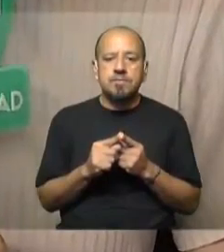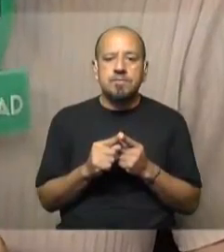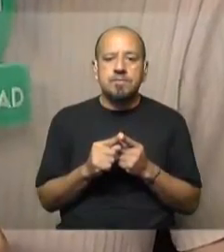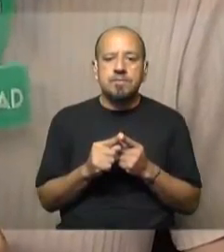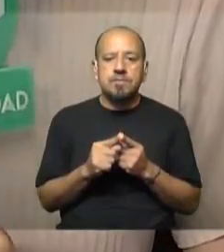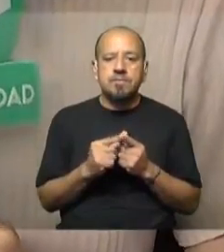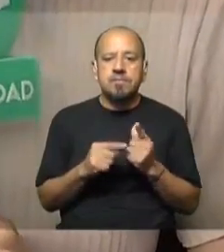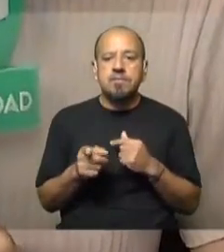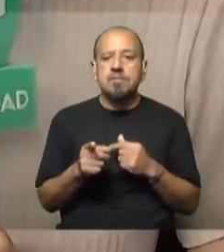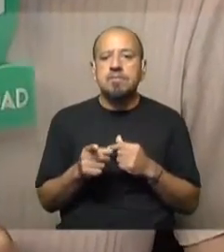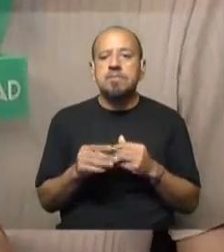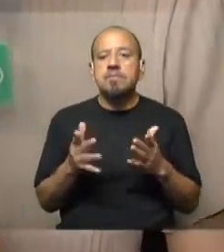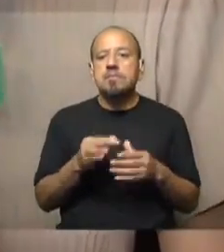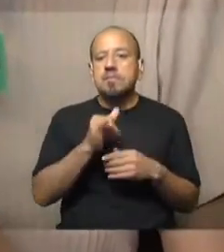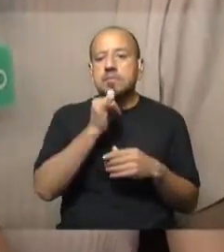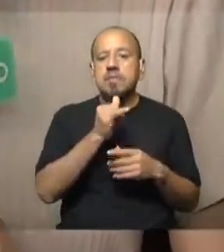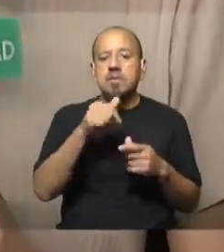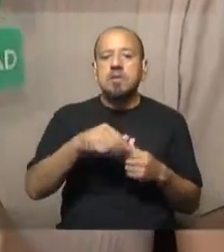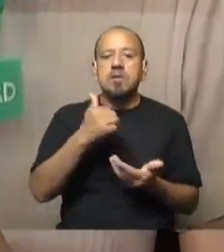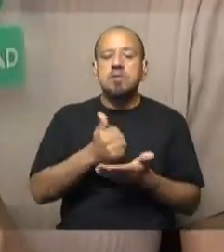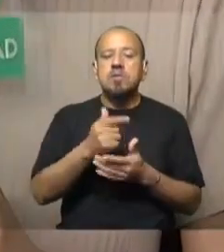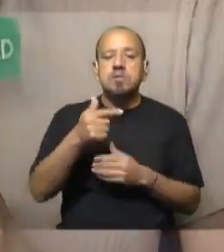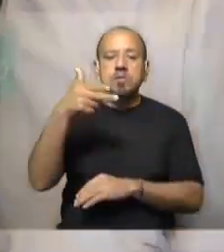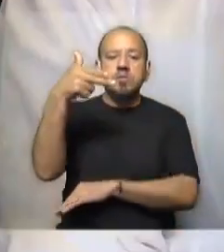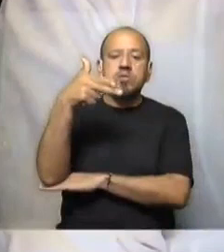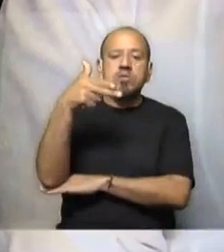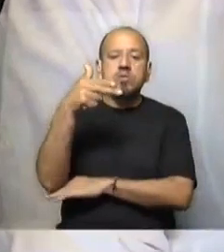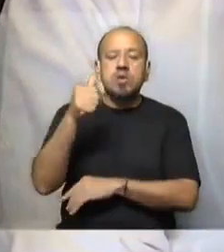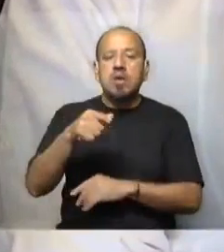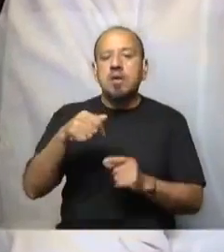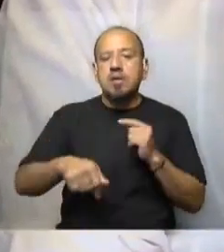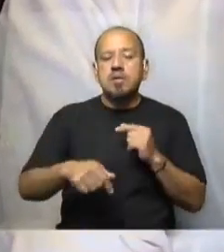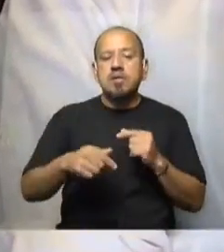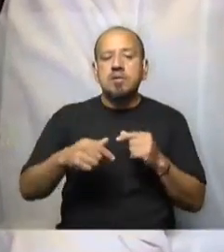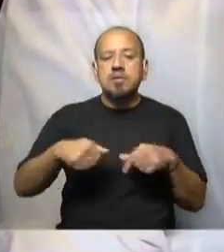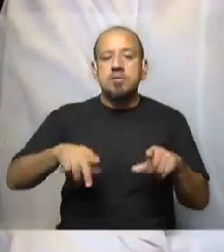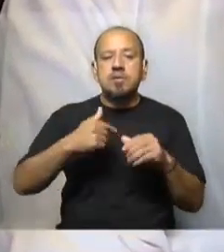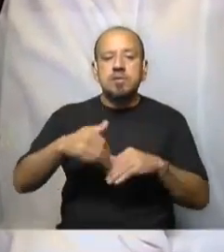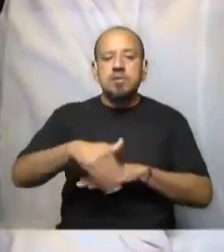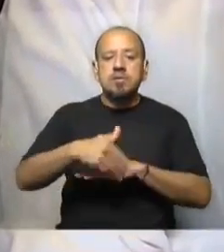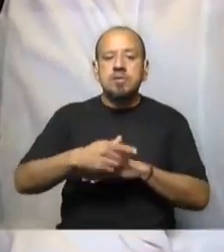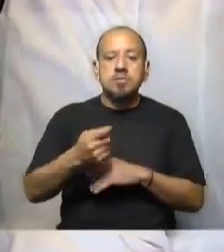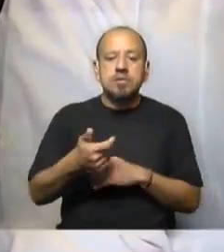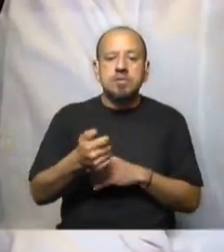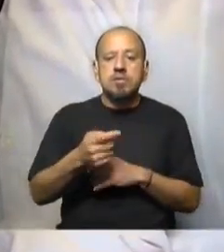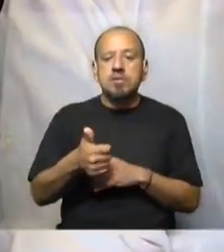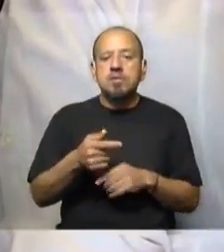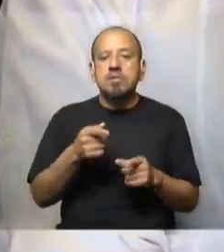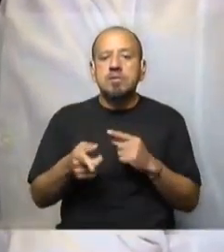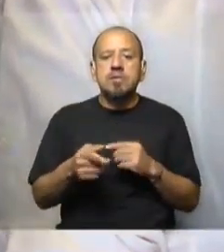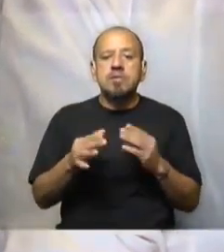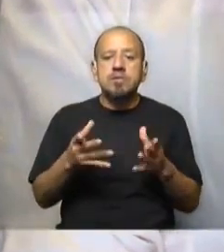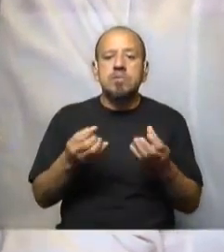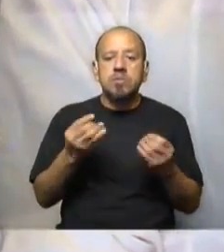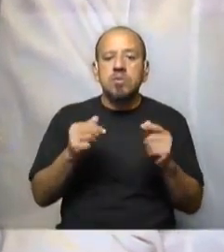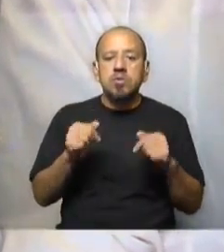Hola, hola, ¿cómo están? Les cuento que estoy en el Hotel Regency Way, aquí en Rivera 3377,